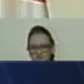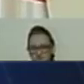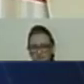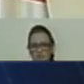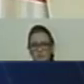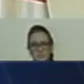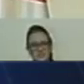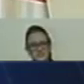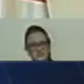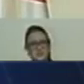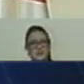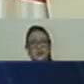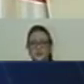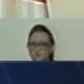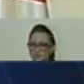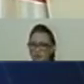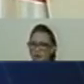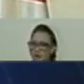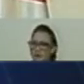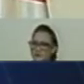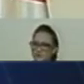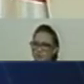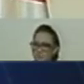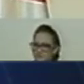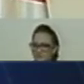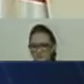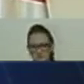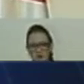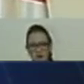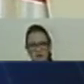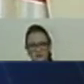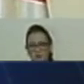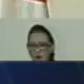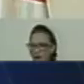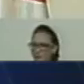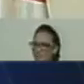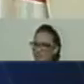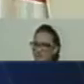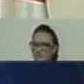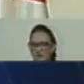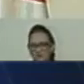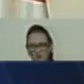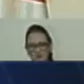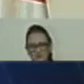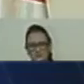17, elecciones ya, elecciones presidenciales, elecciones adelantadas, elecciones.